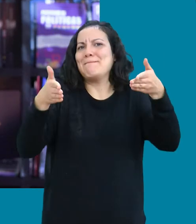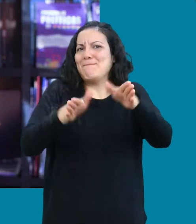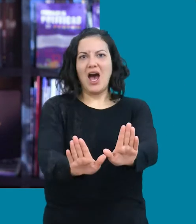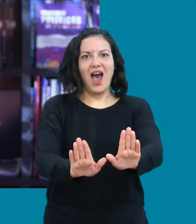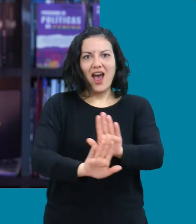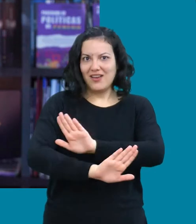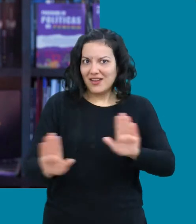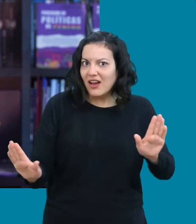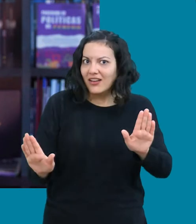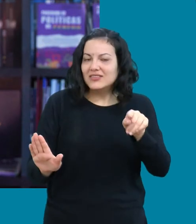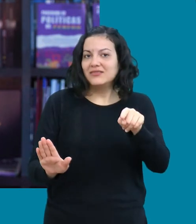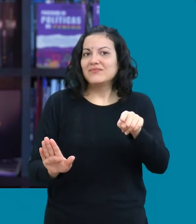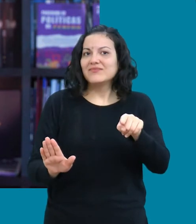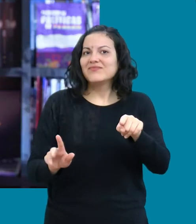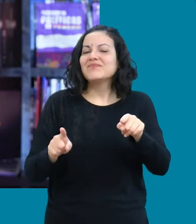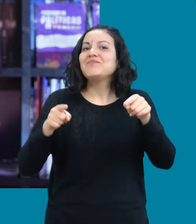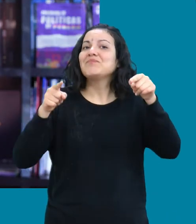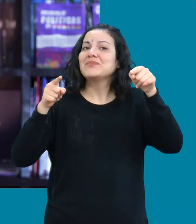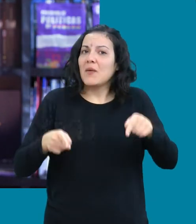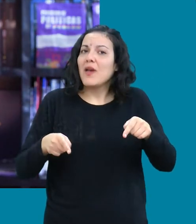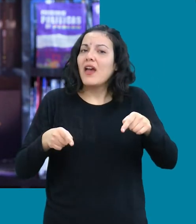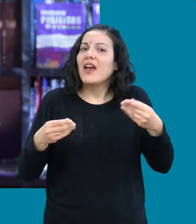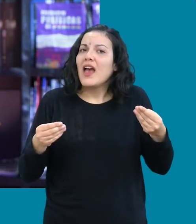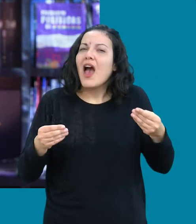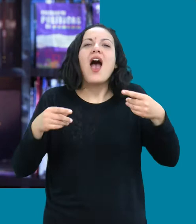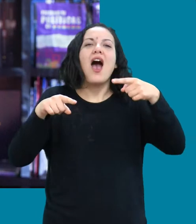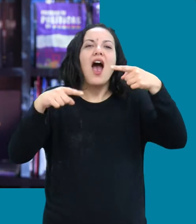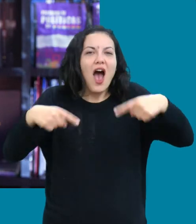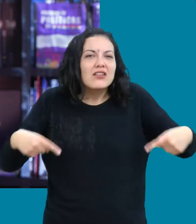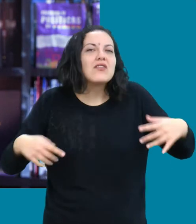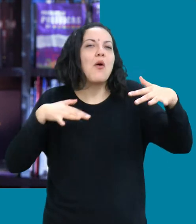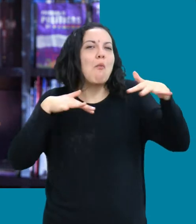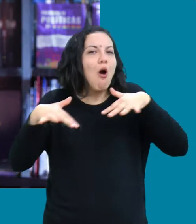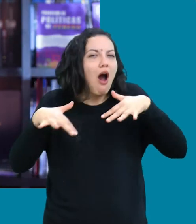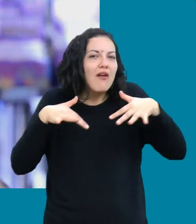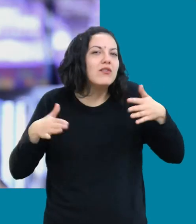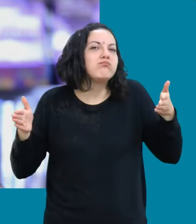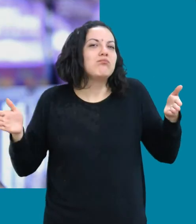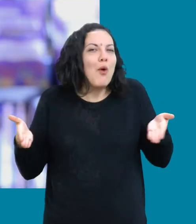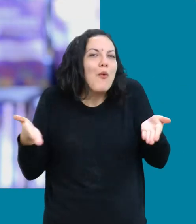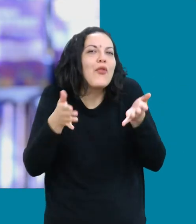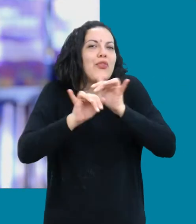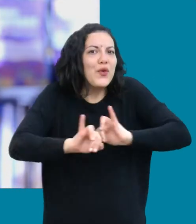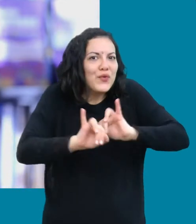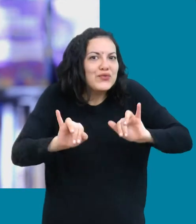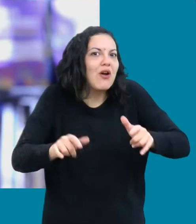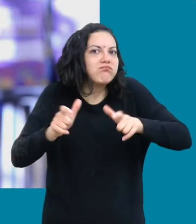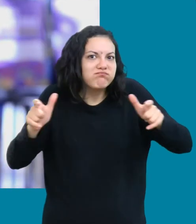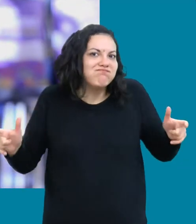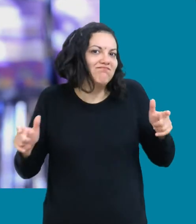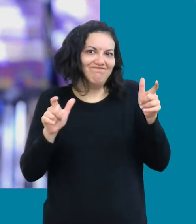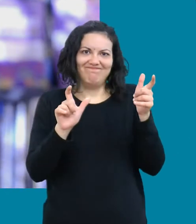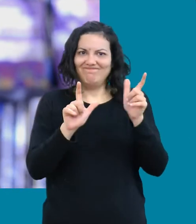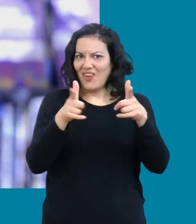universitaria. Y estamos en un momento en el que no ha habido ninguna promoción de la expansión de las